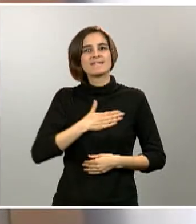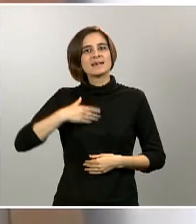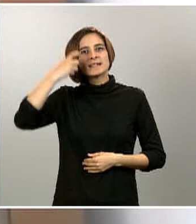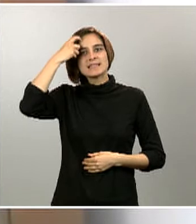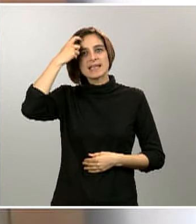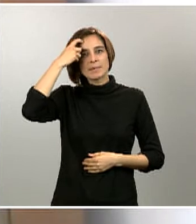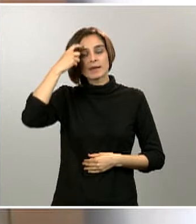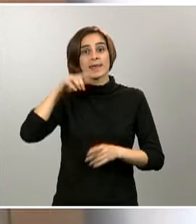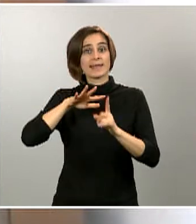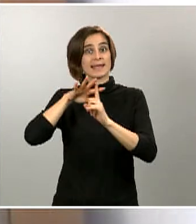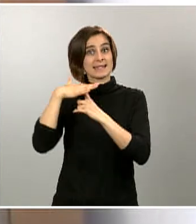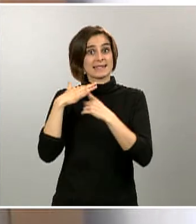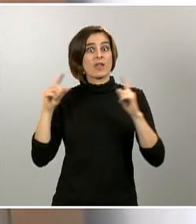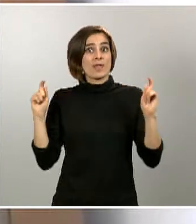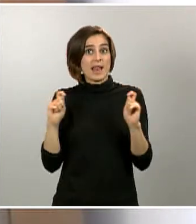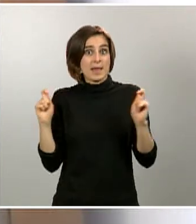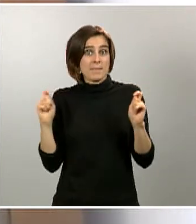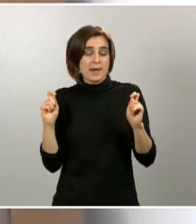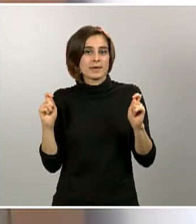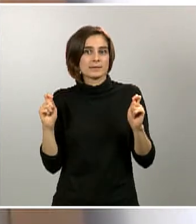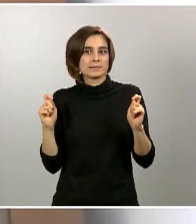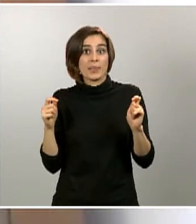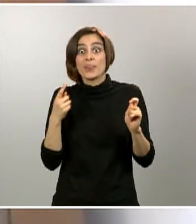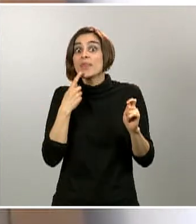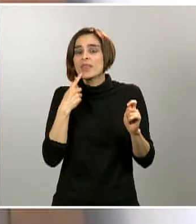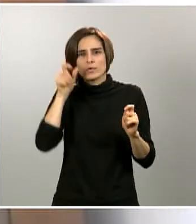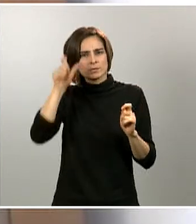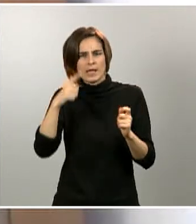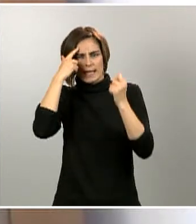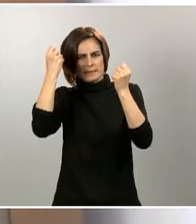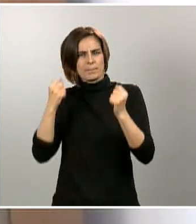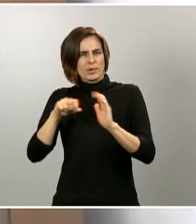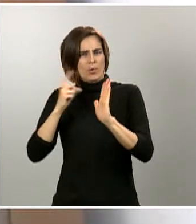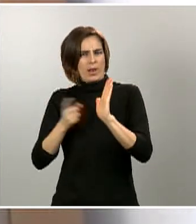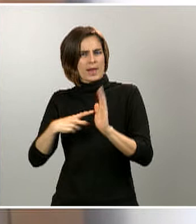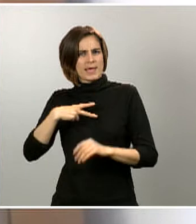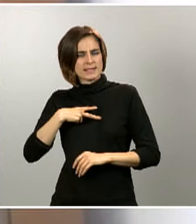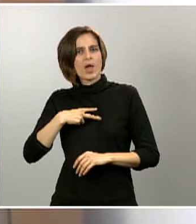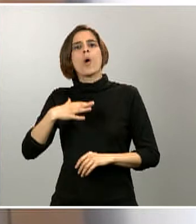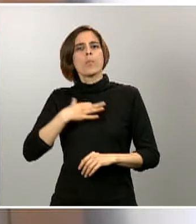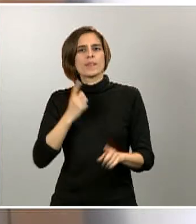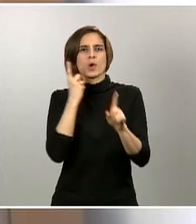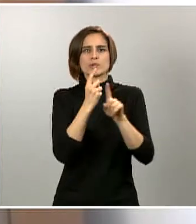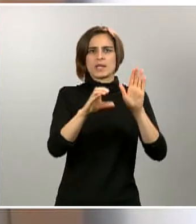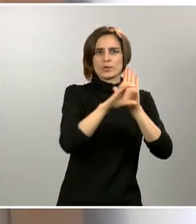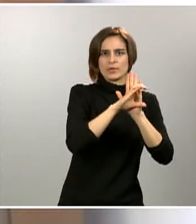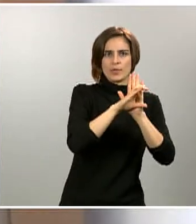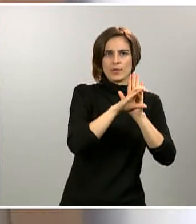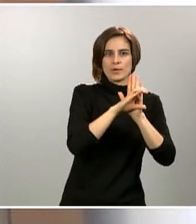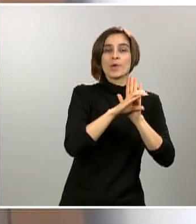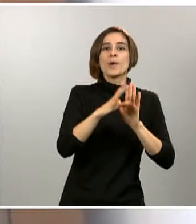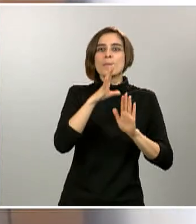alarma, según un jurista, puede resultar inconstitucional, ya que las medidas de privación de libertad y las medidas